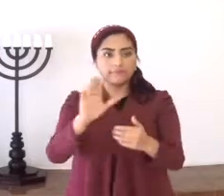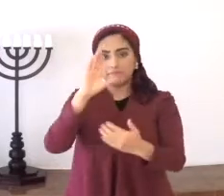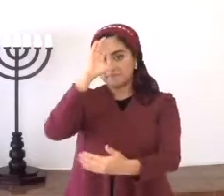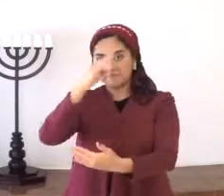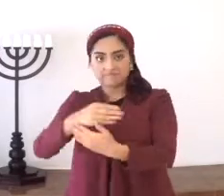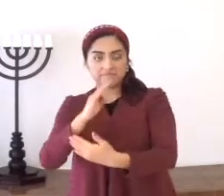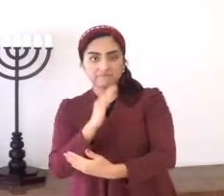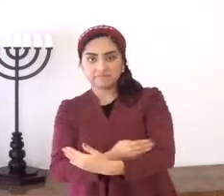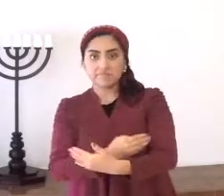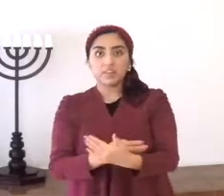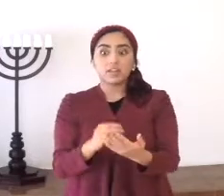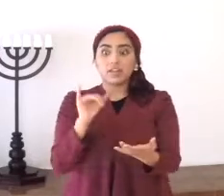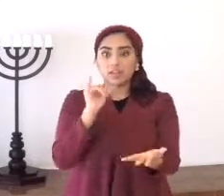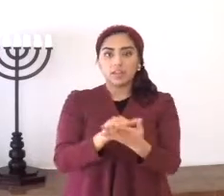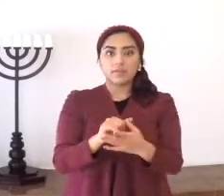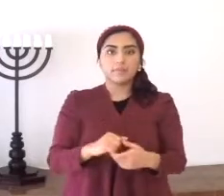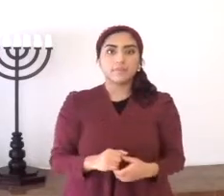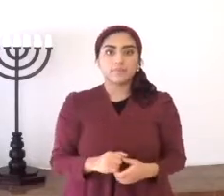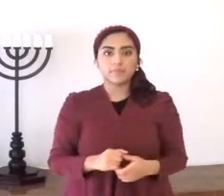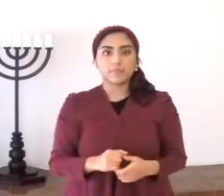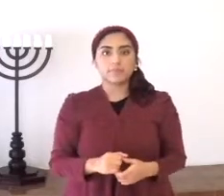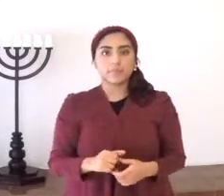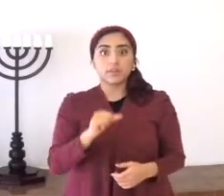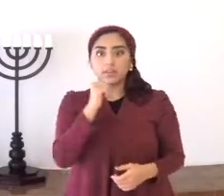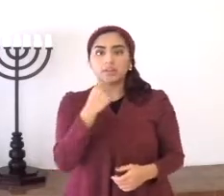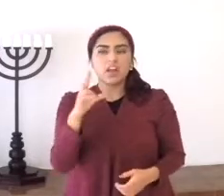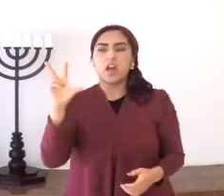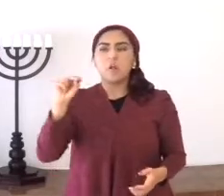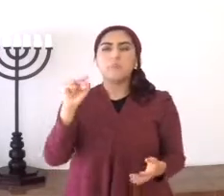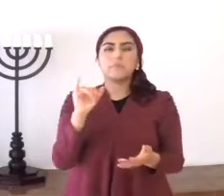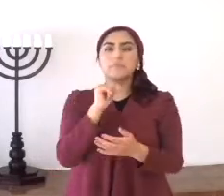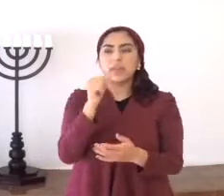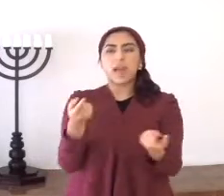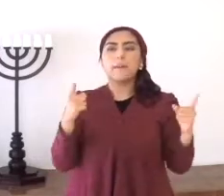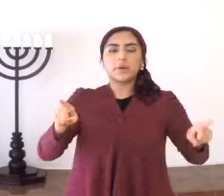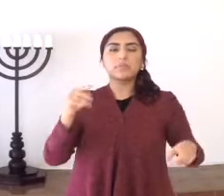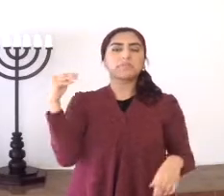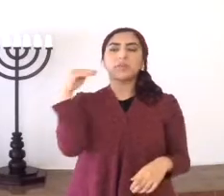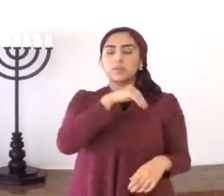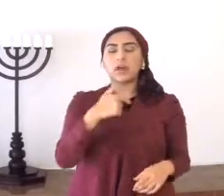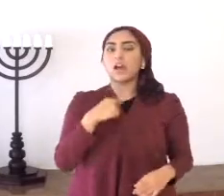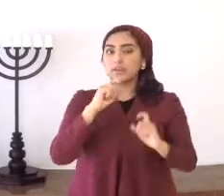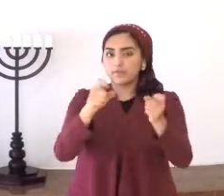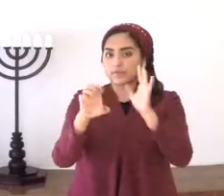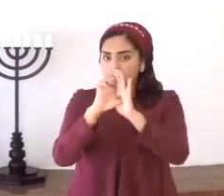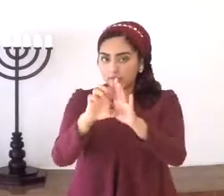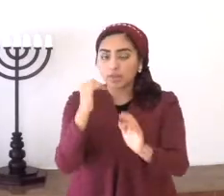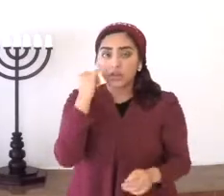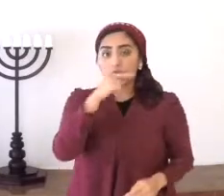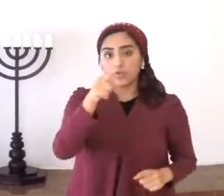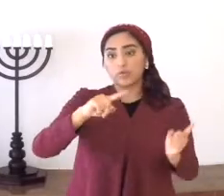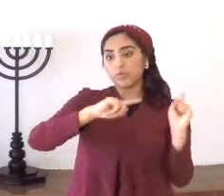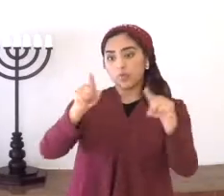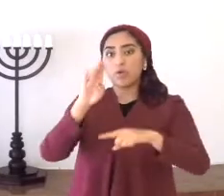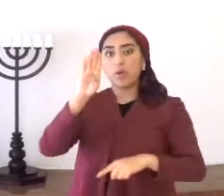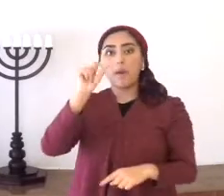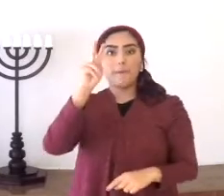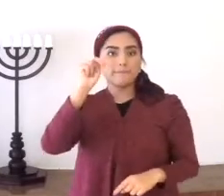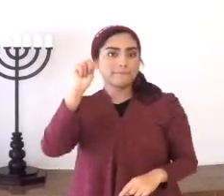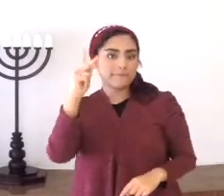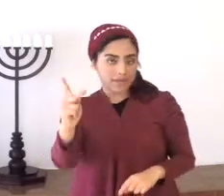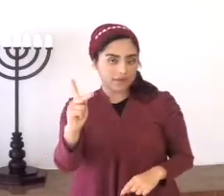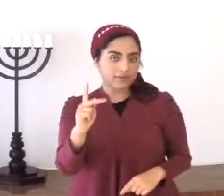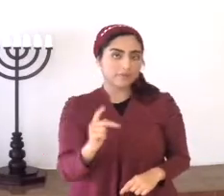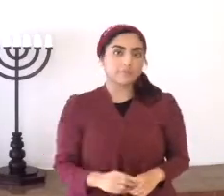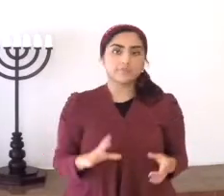y el enemigo trata a toda costa con sus hijos de desacreditarlo. Voy a poner un